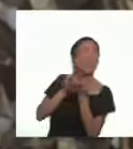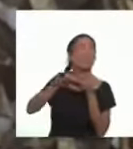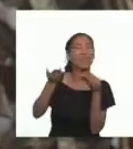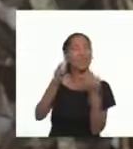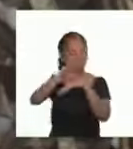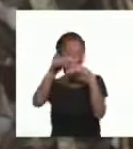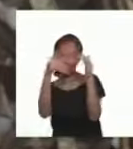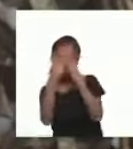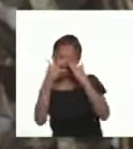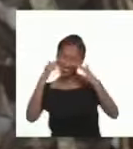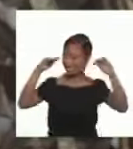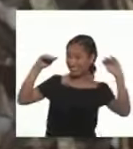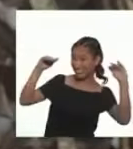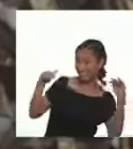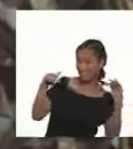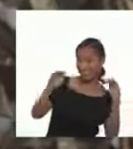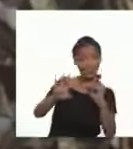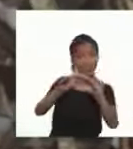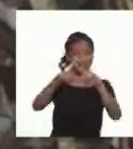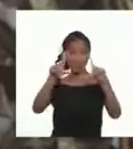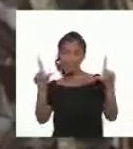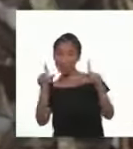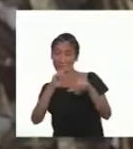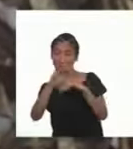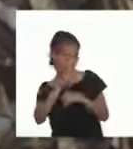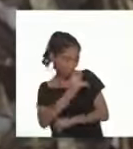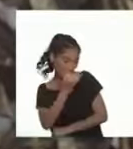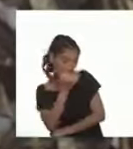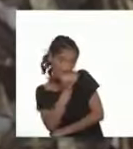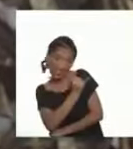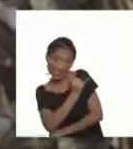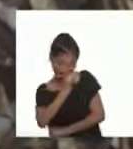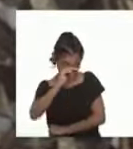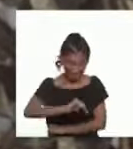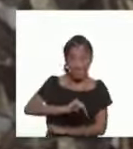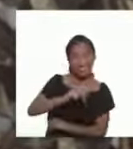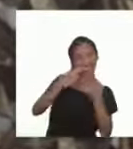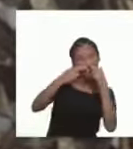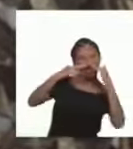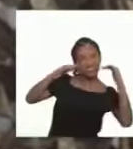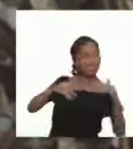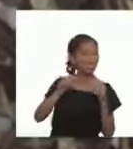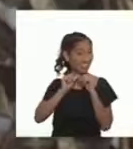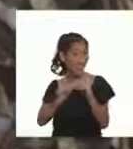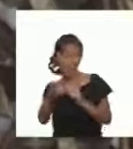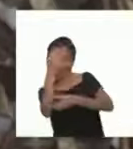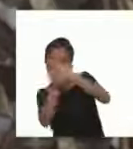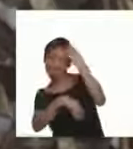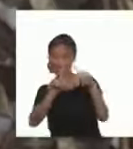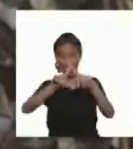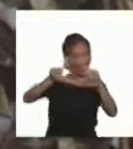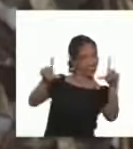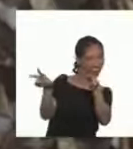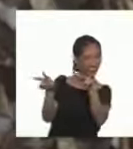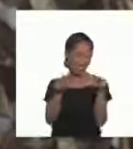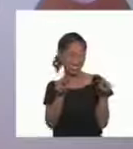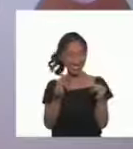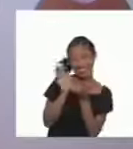para que todas las niñas y niños del nivel inicial de nuestro país sigan aprendiendo desde